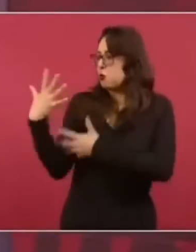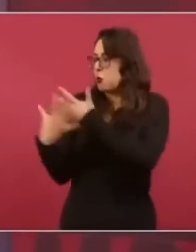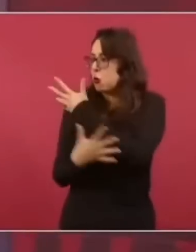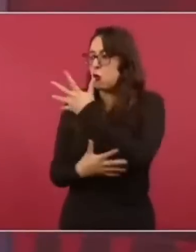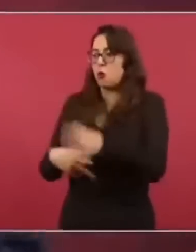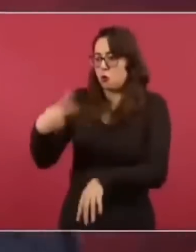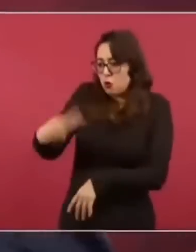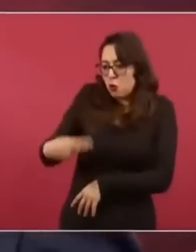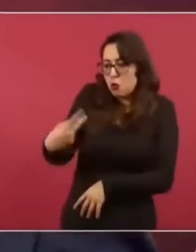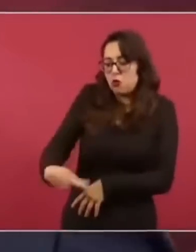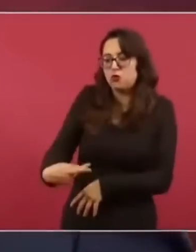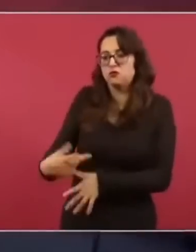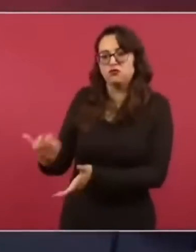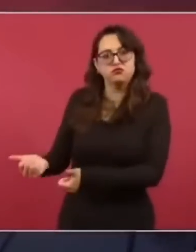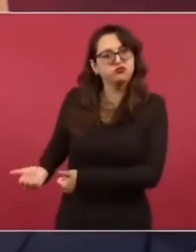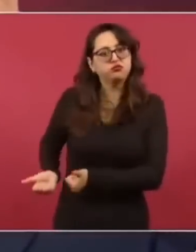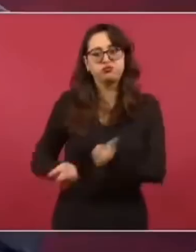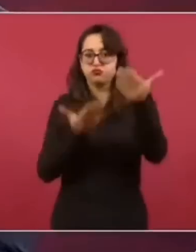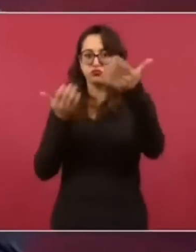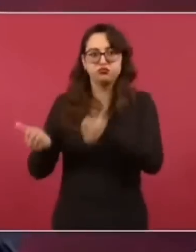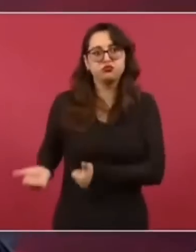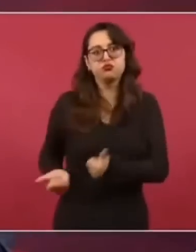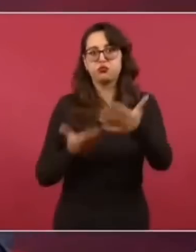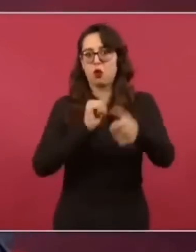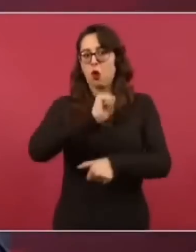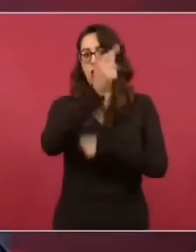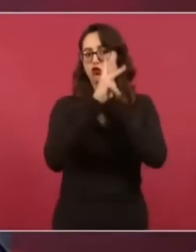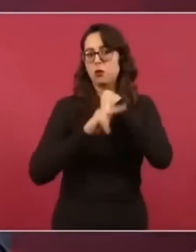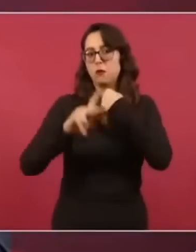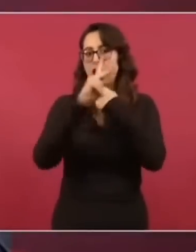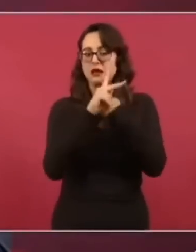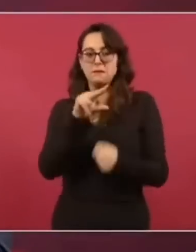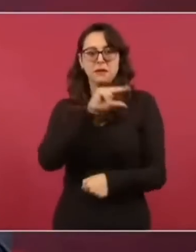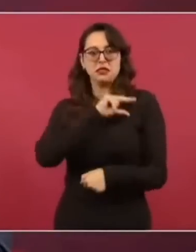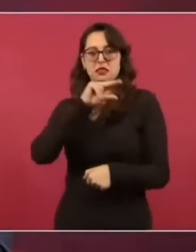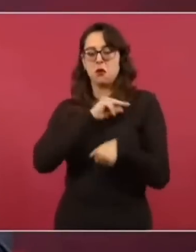sabes por quién tienes que votar.